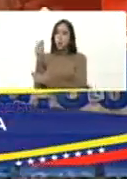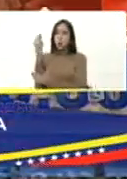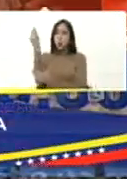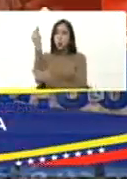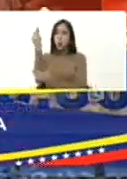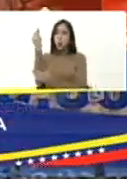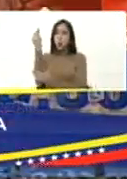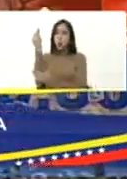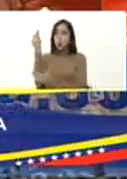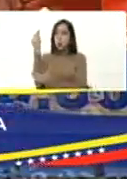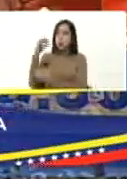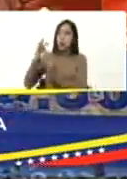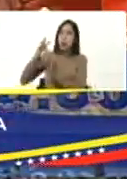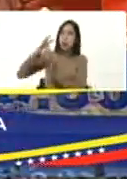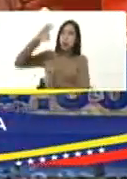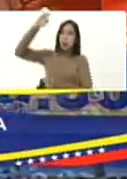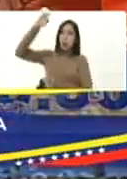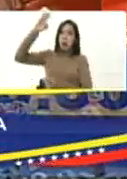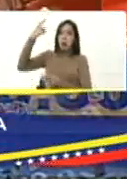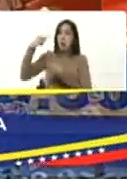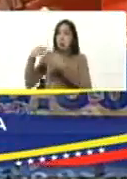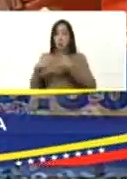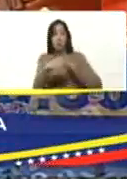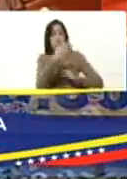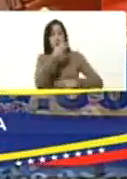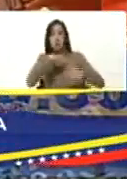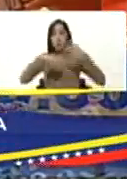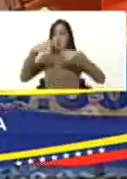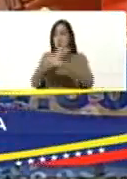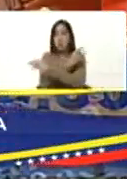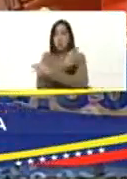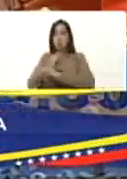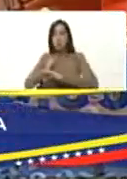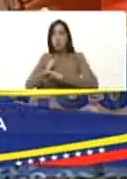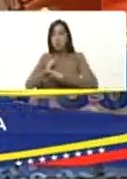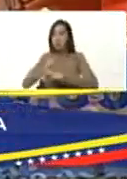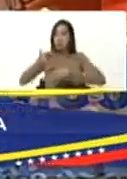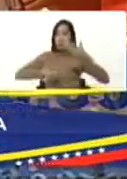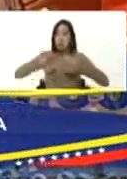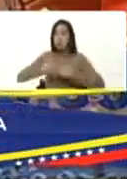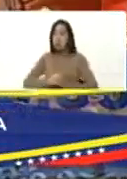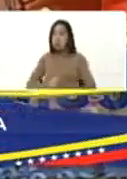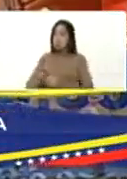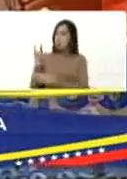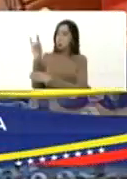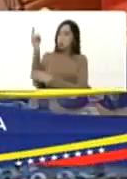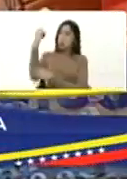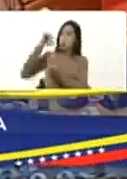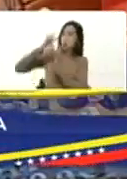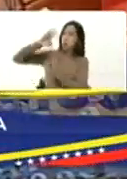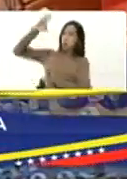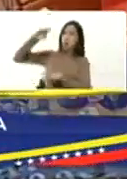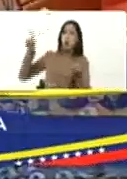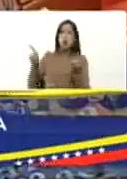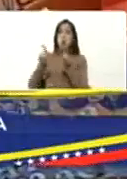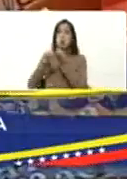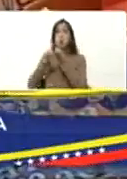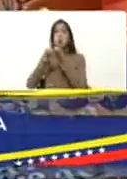más alta que las demás hortalizas y echa ramas tan grandes que las aves del